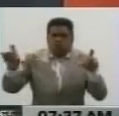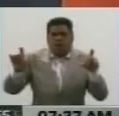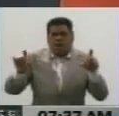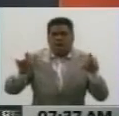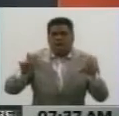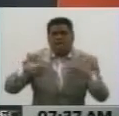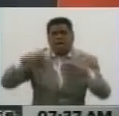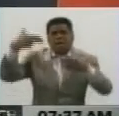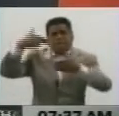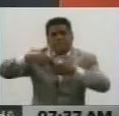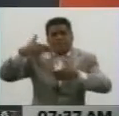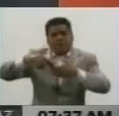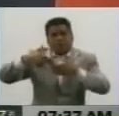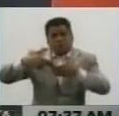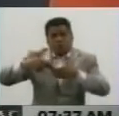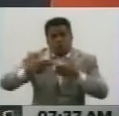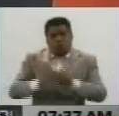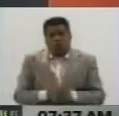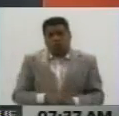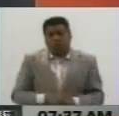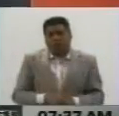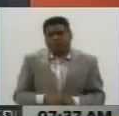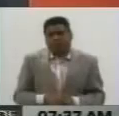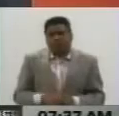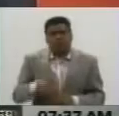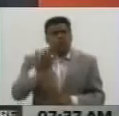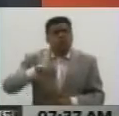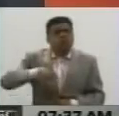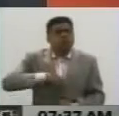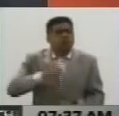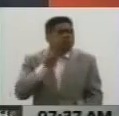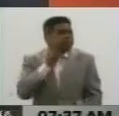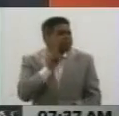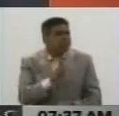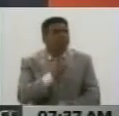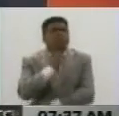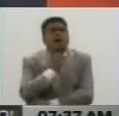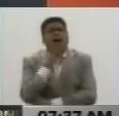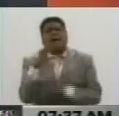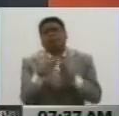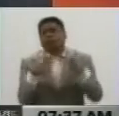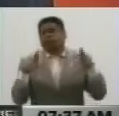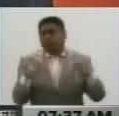qué es lo que detentamos como nuestras riquezas naturales, sino también